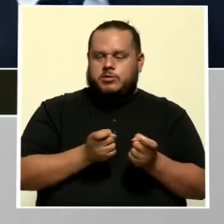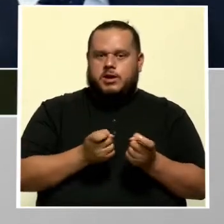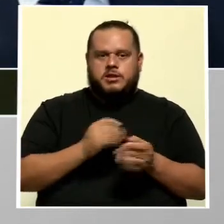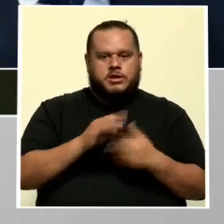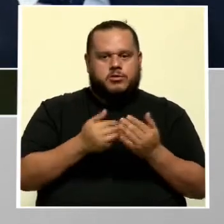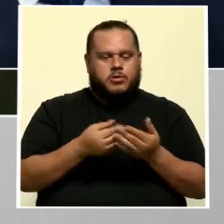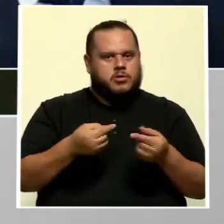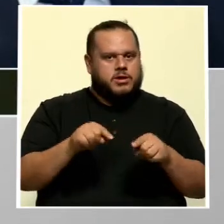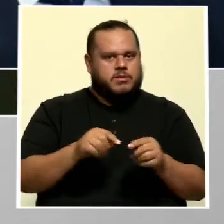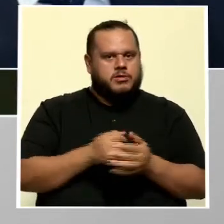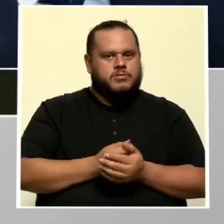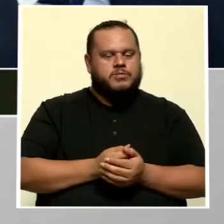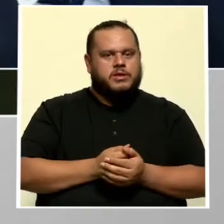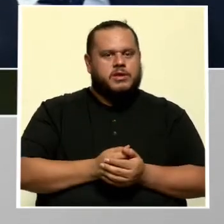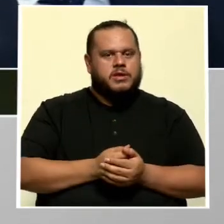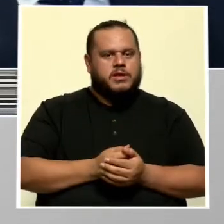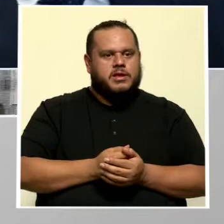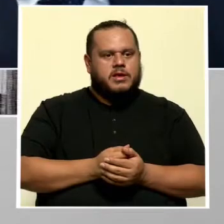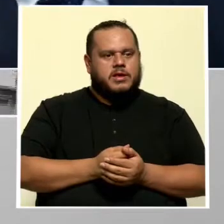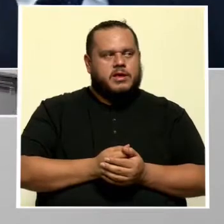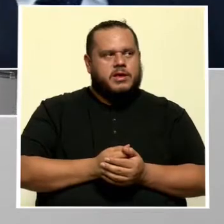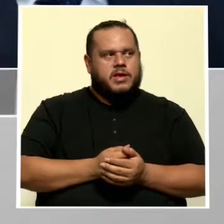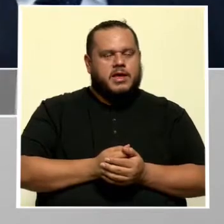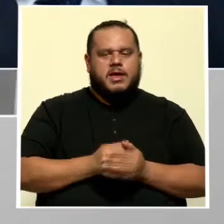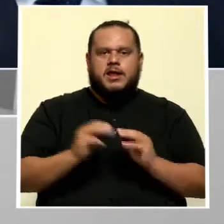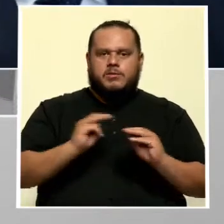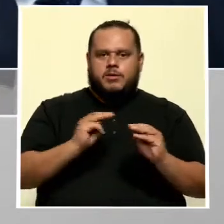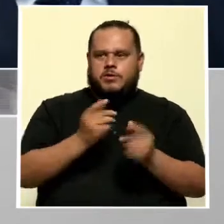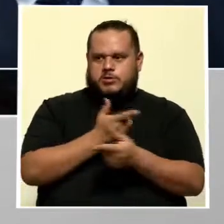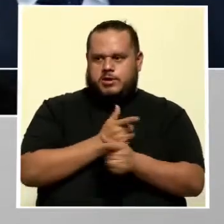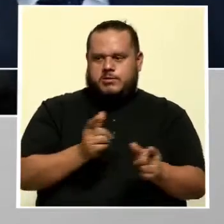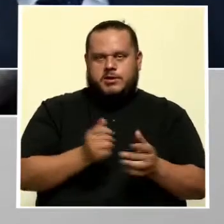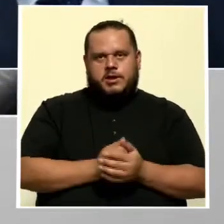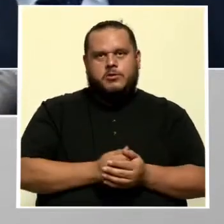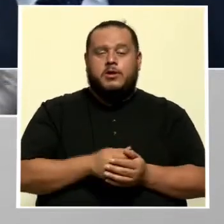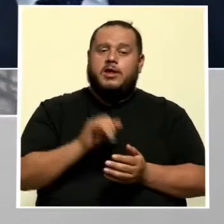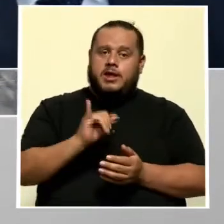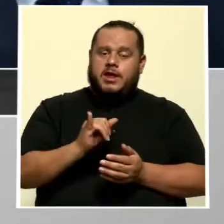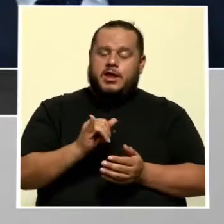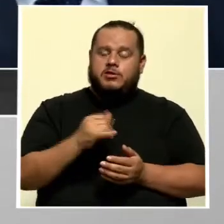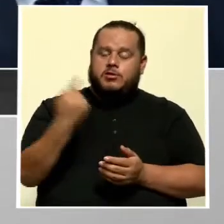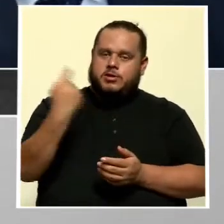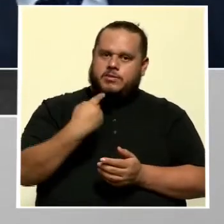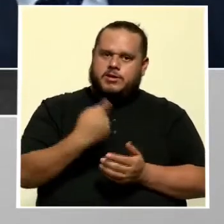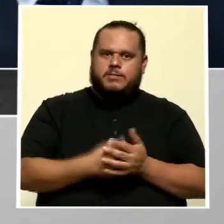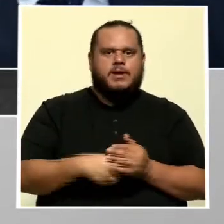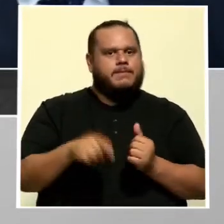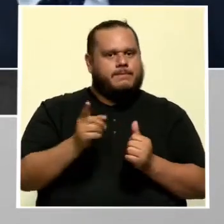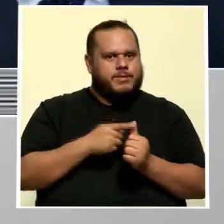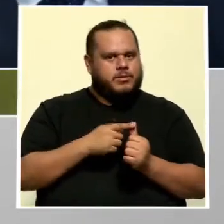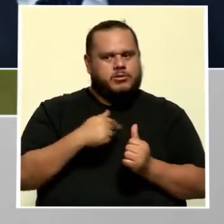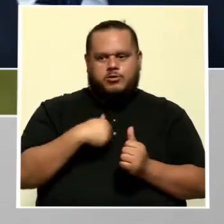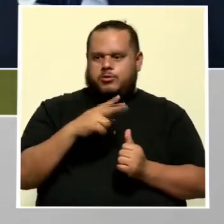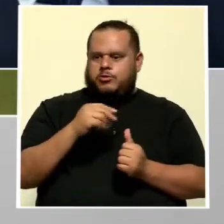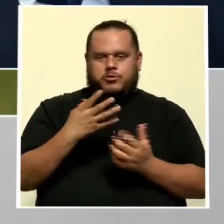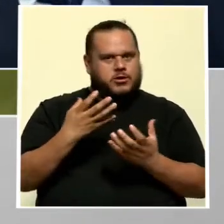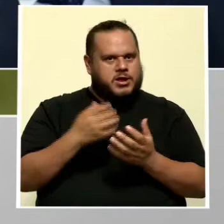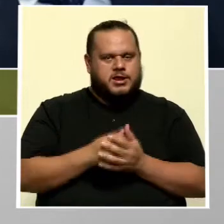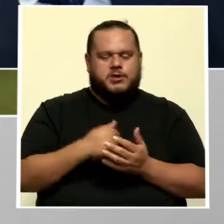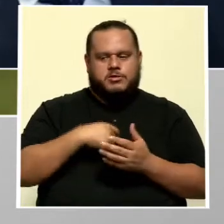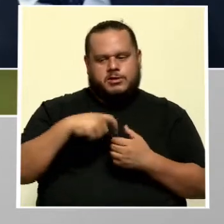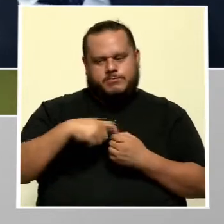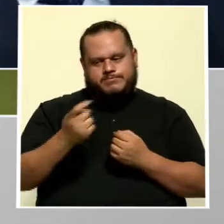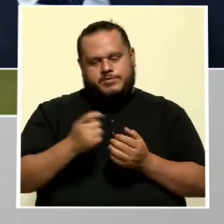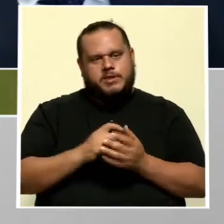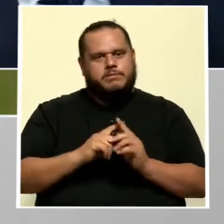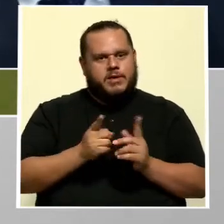pasó en el movimiento libertario. Eso es lo que me determina. Al principio no quería, yo estaba retirado,